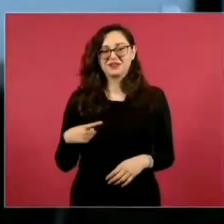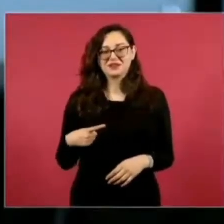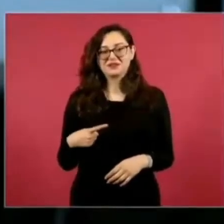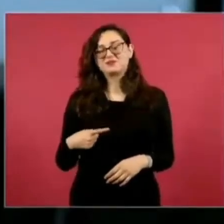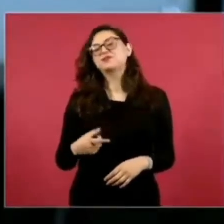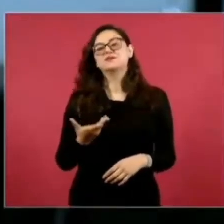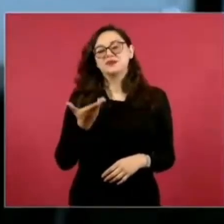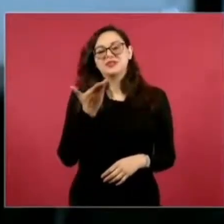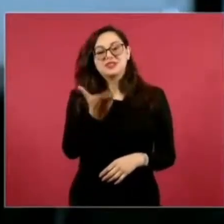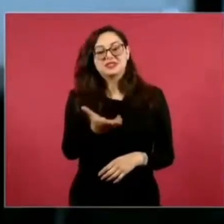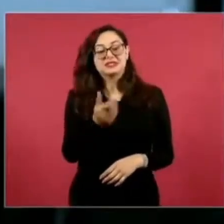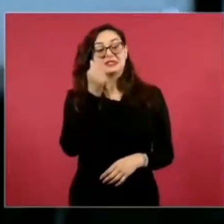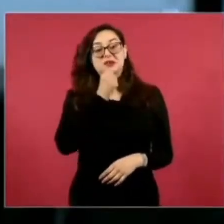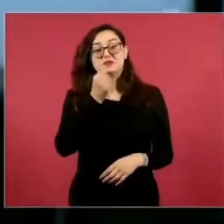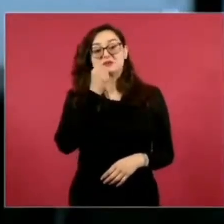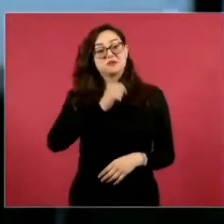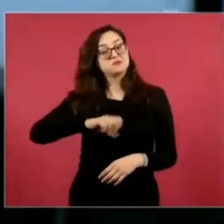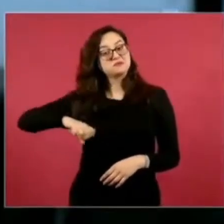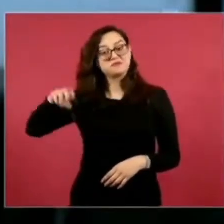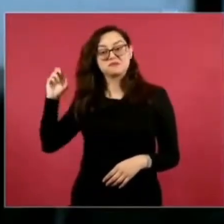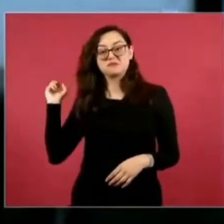Curva.